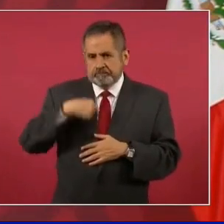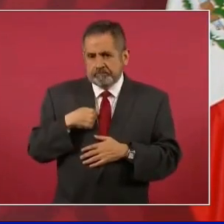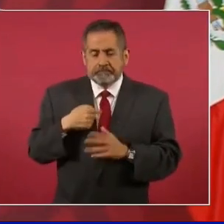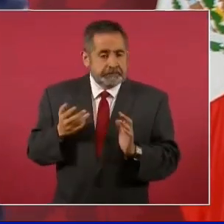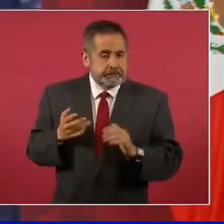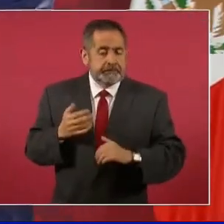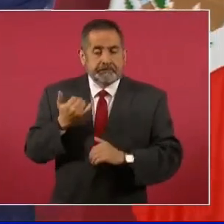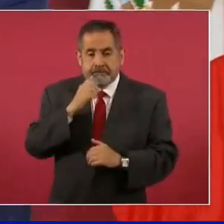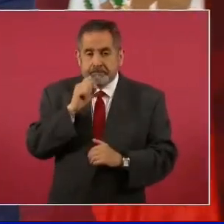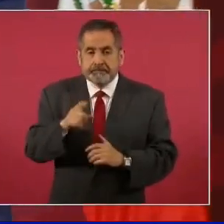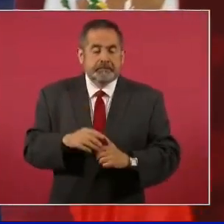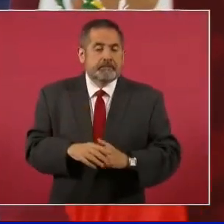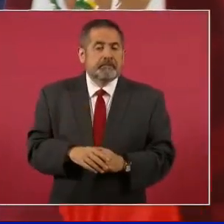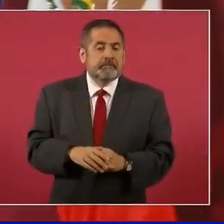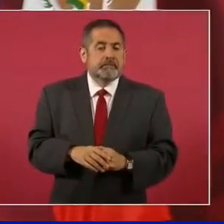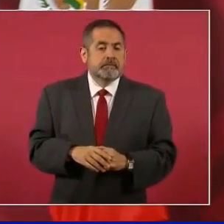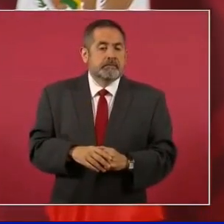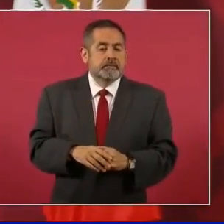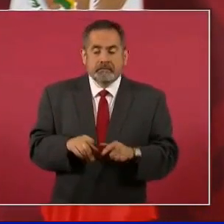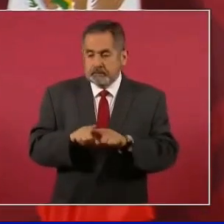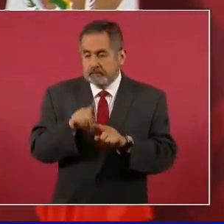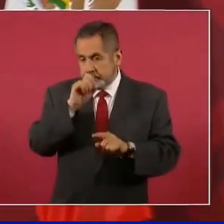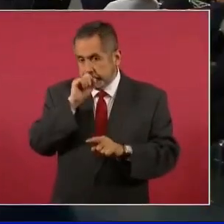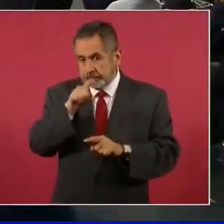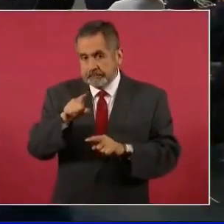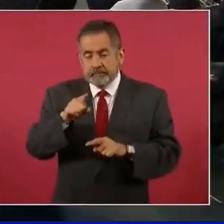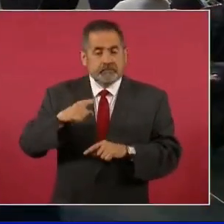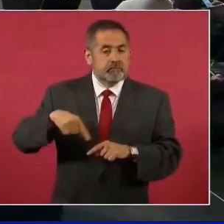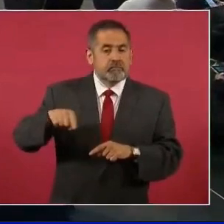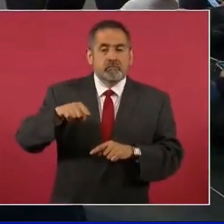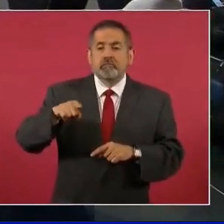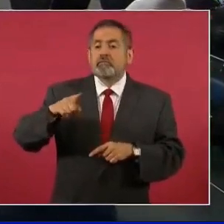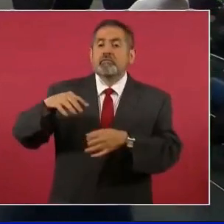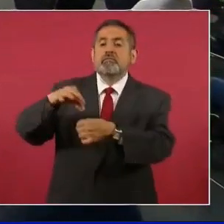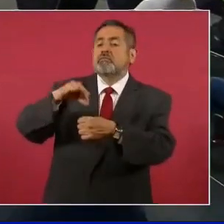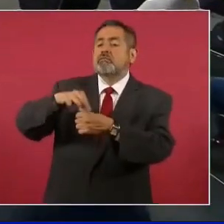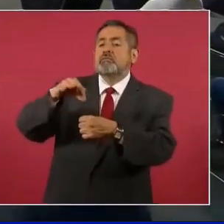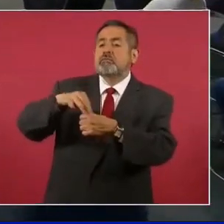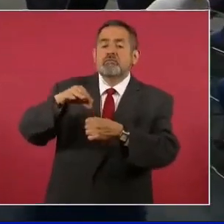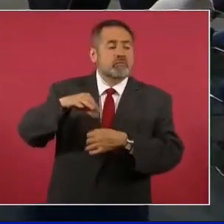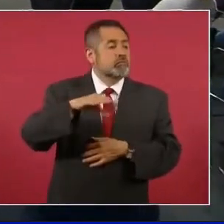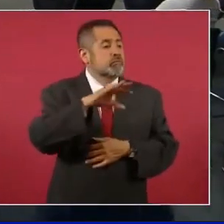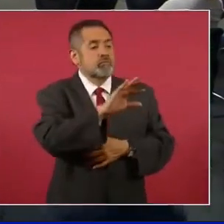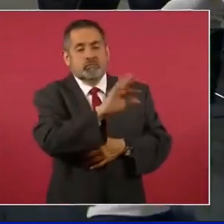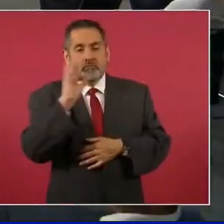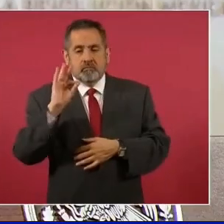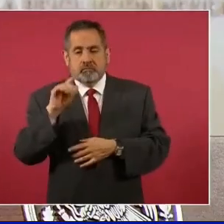Y también que los elige el pueblo,